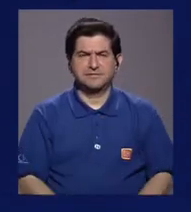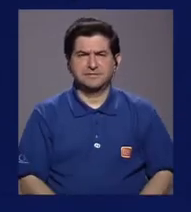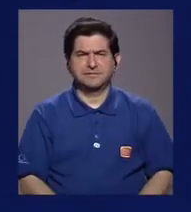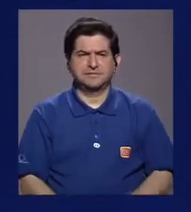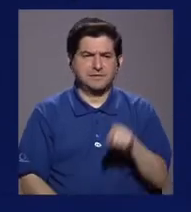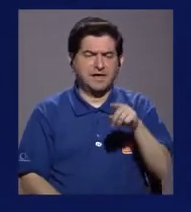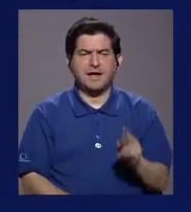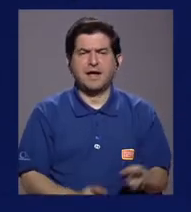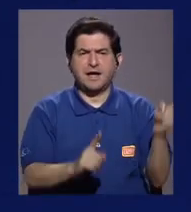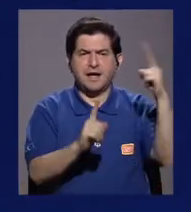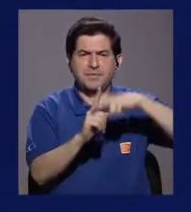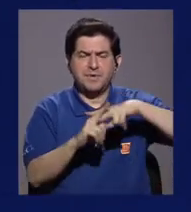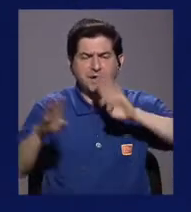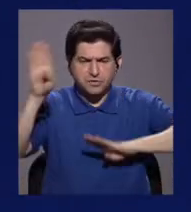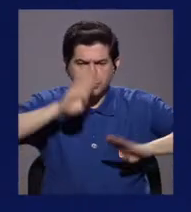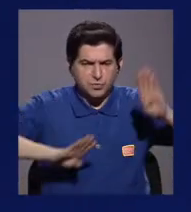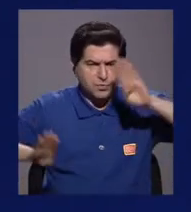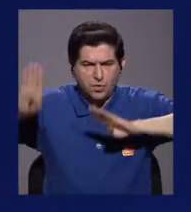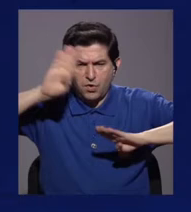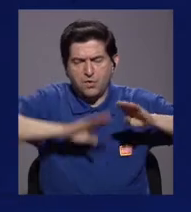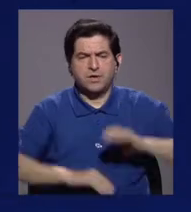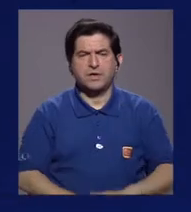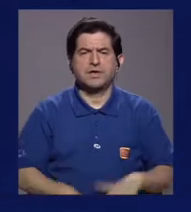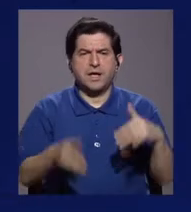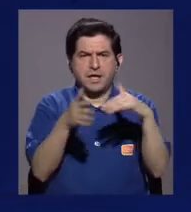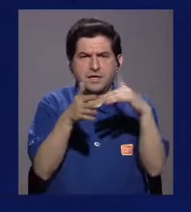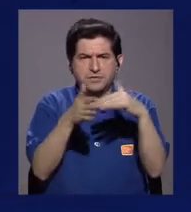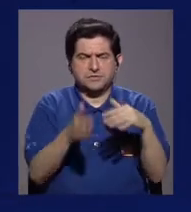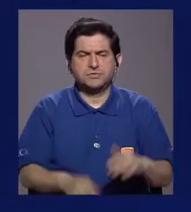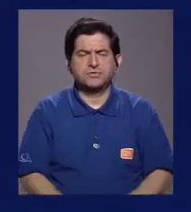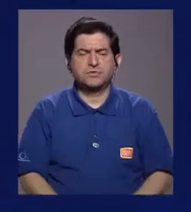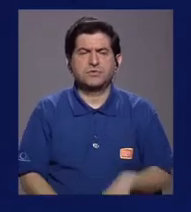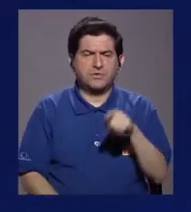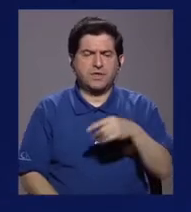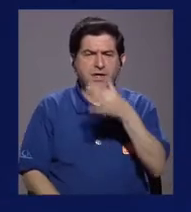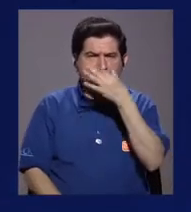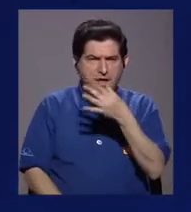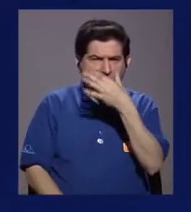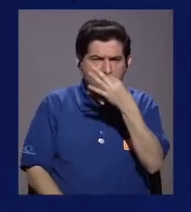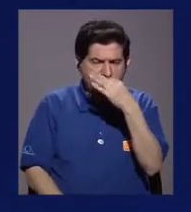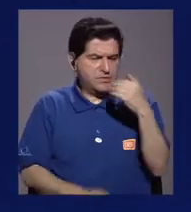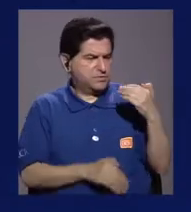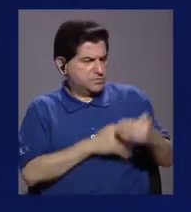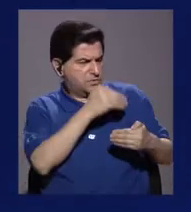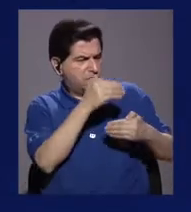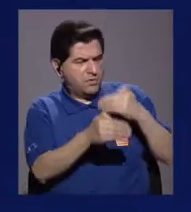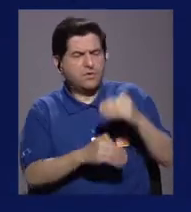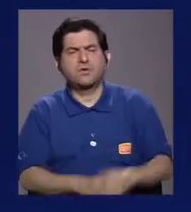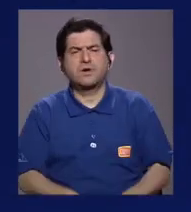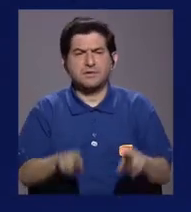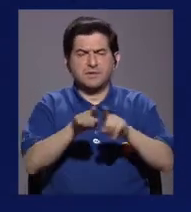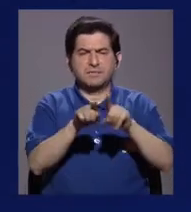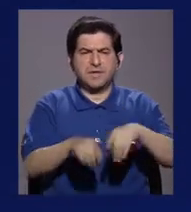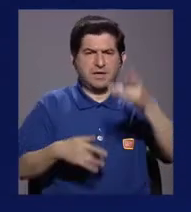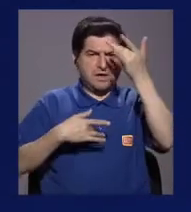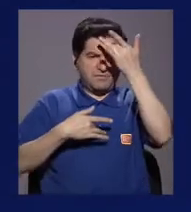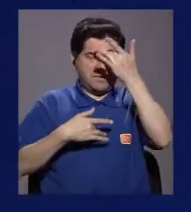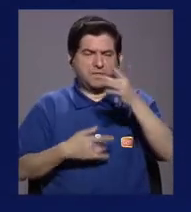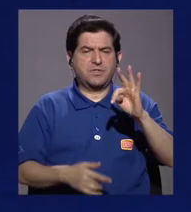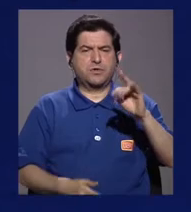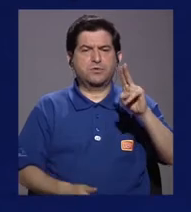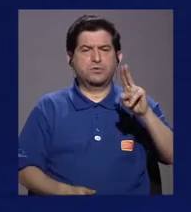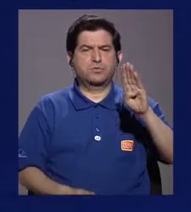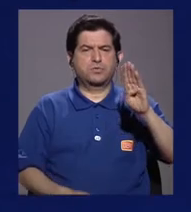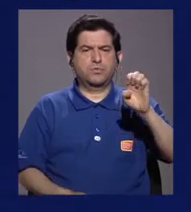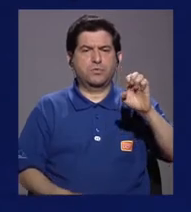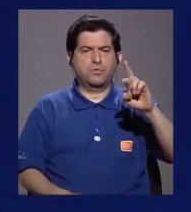en en términos de las aplicaciones a la biología con el estudio de la influenza la evolución de la influenza tuberculosis